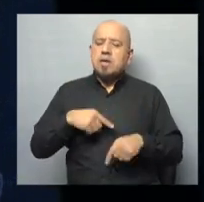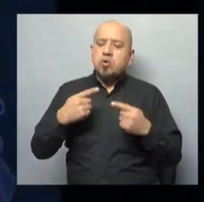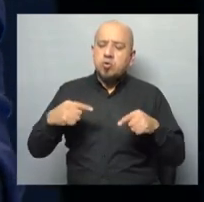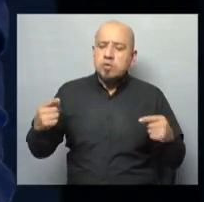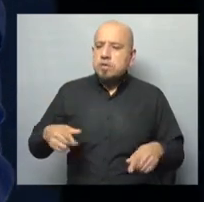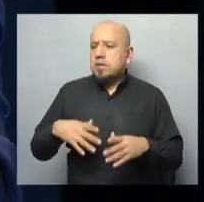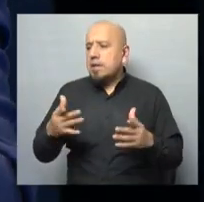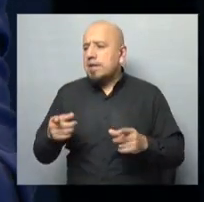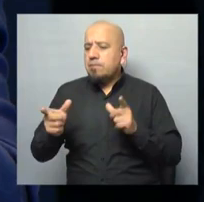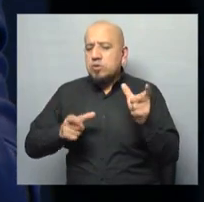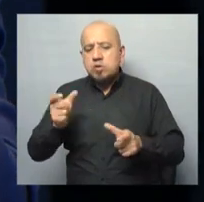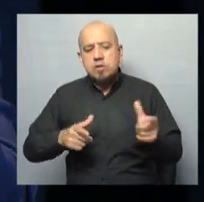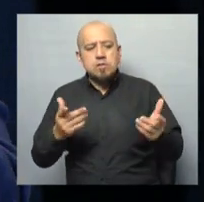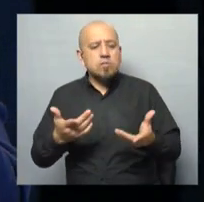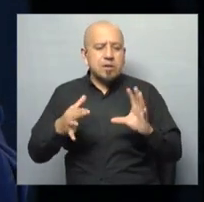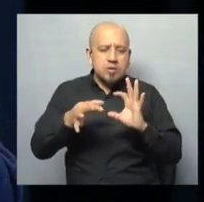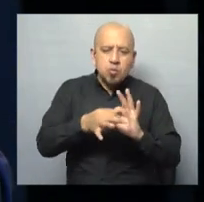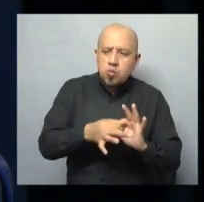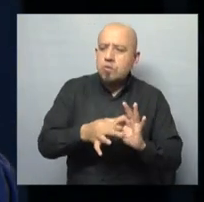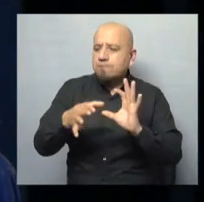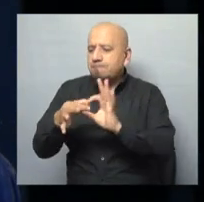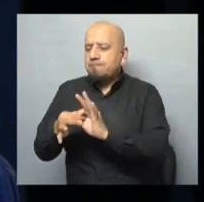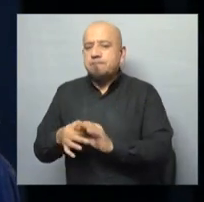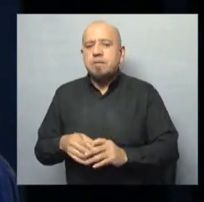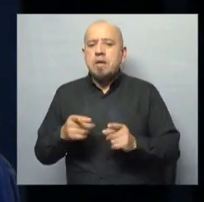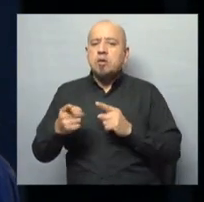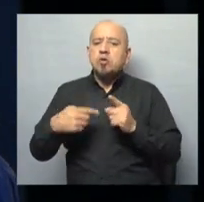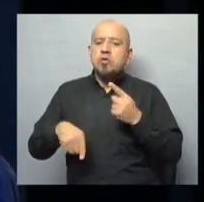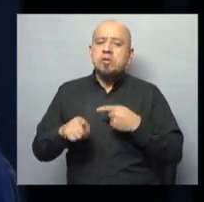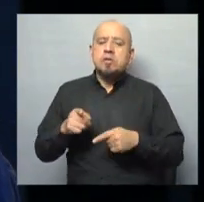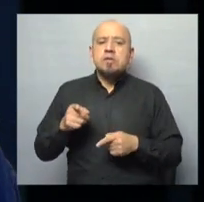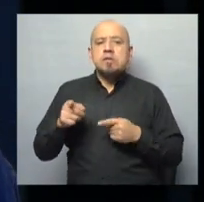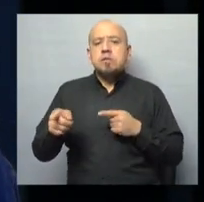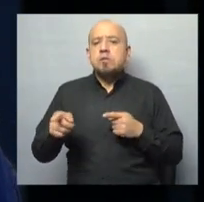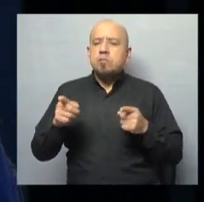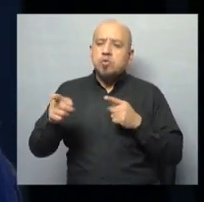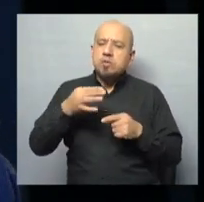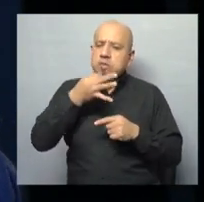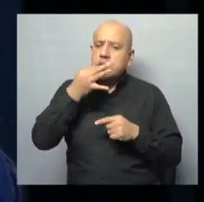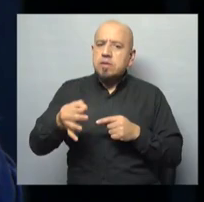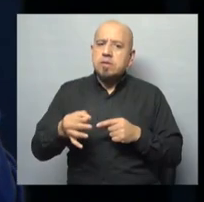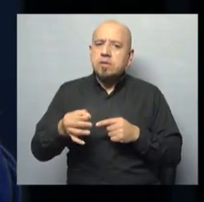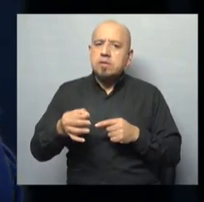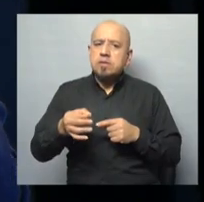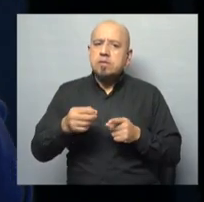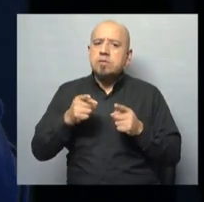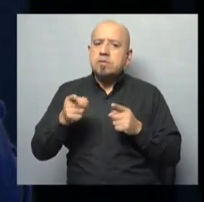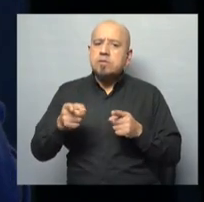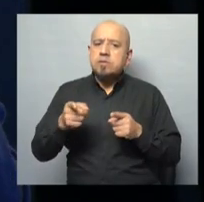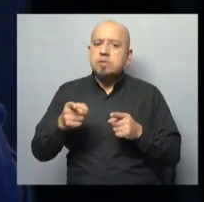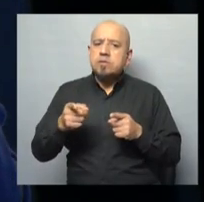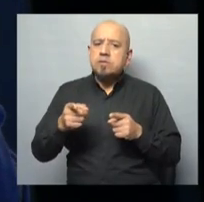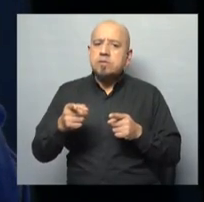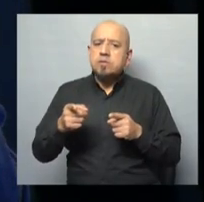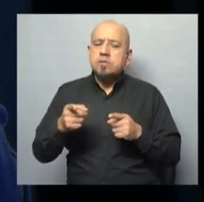tienen unas cosas en común es un lado alguna vez tú dijiste que vos recortaba